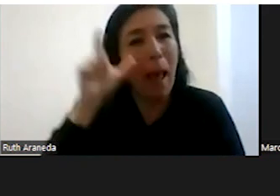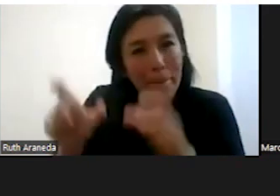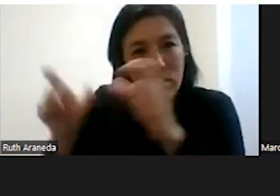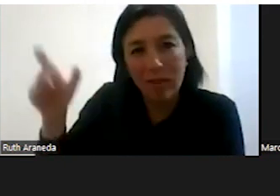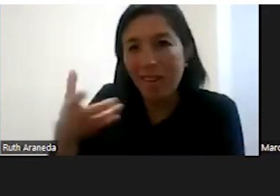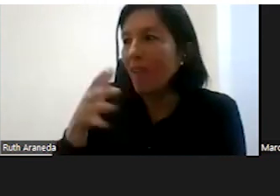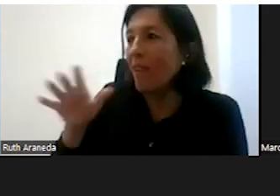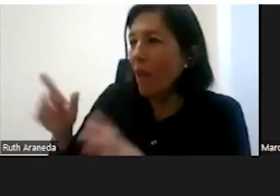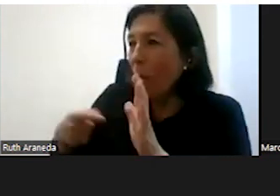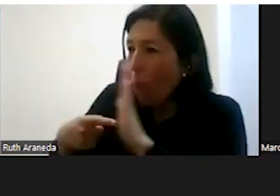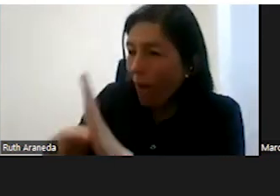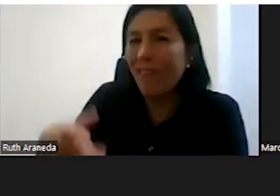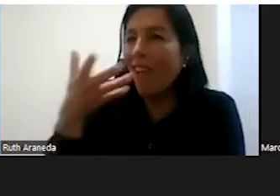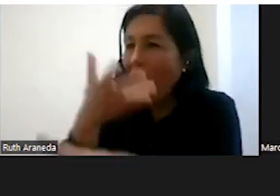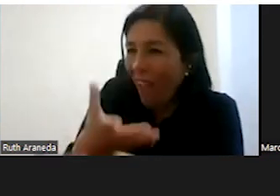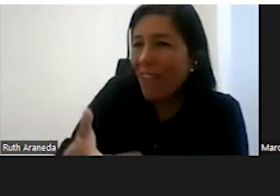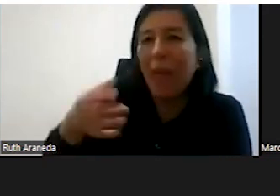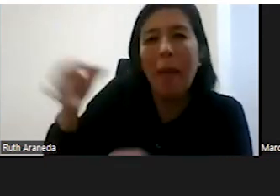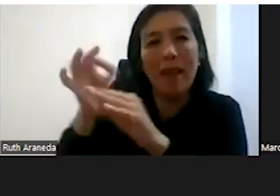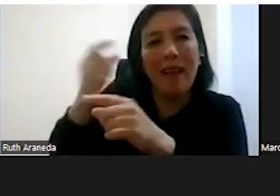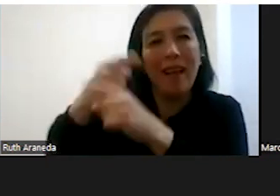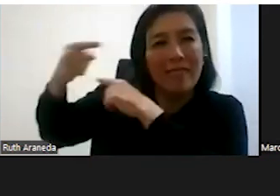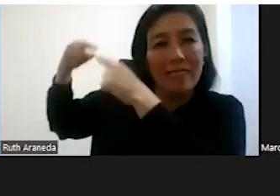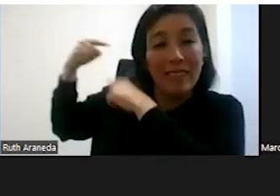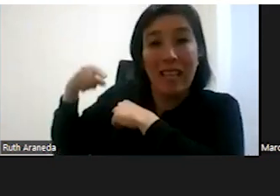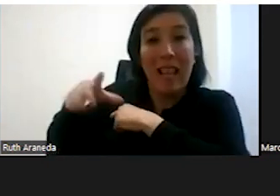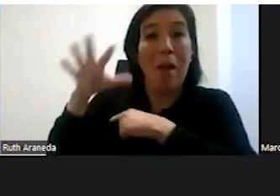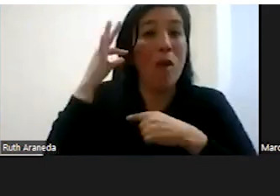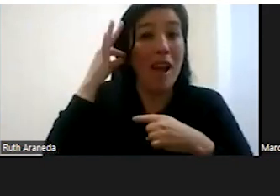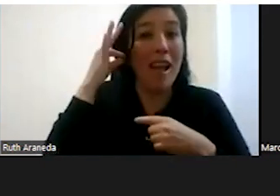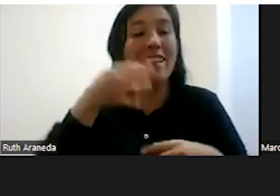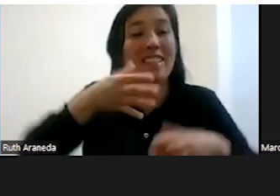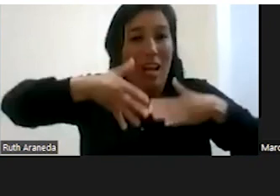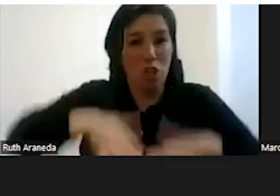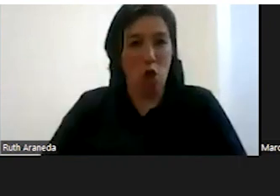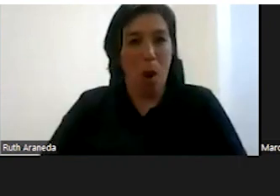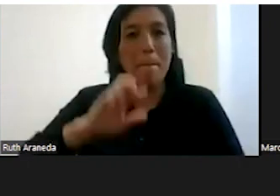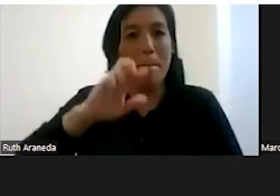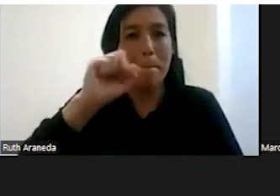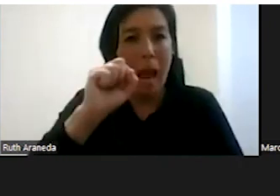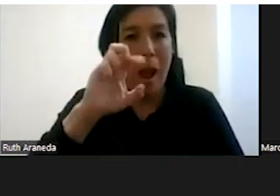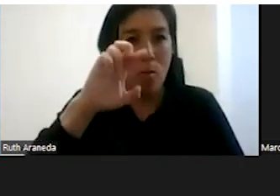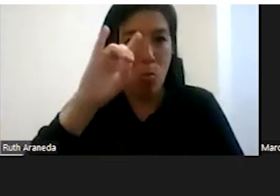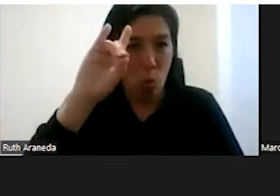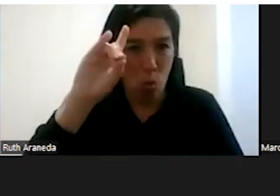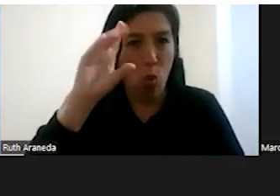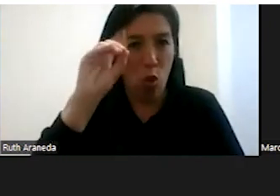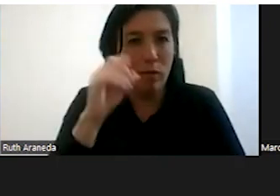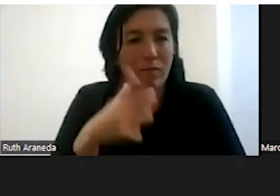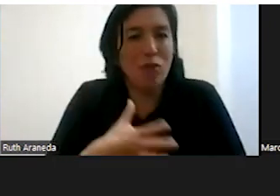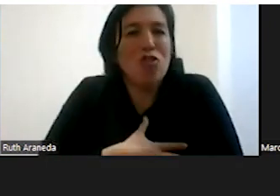existe, lo que existió, porque yo soy papuana de siempre y de varias generaciones, entonces uno siente casi